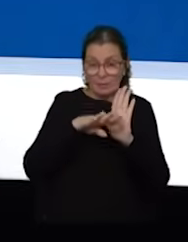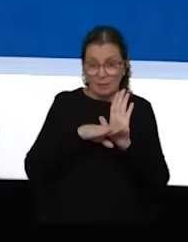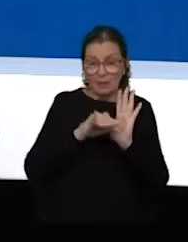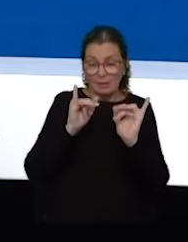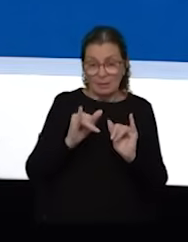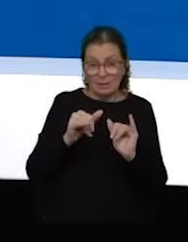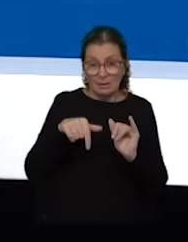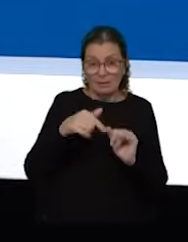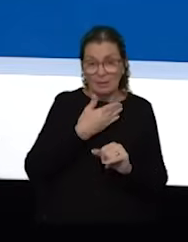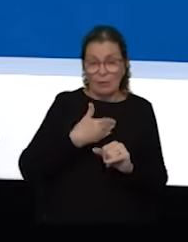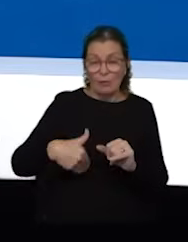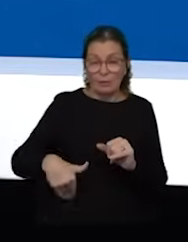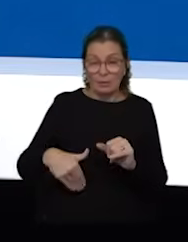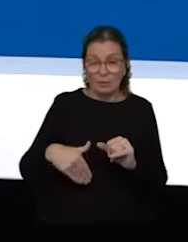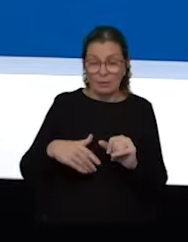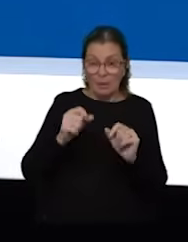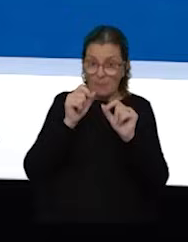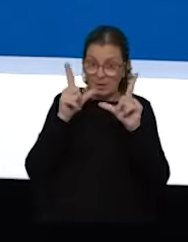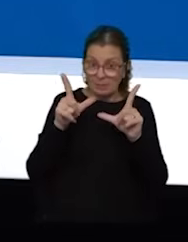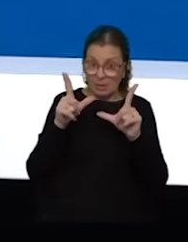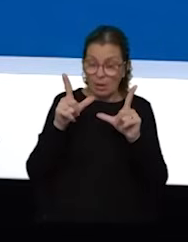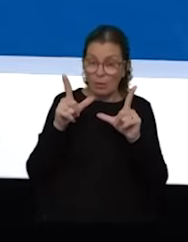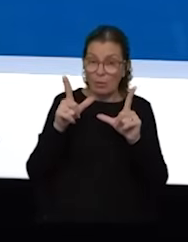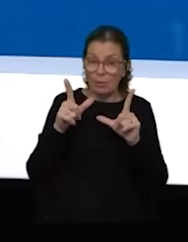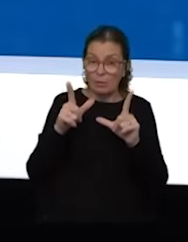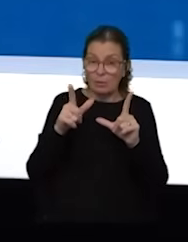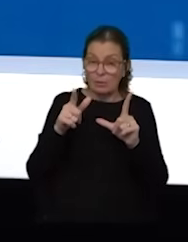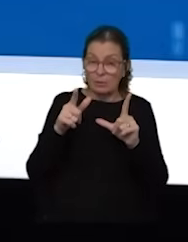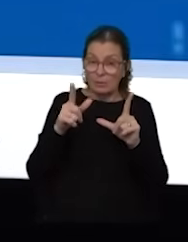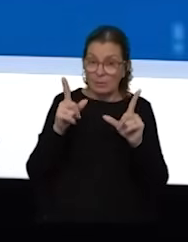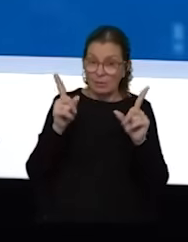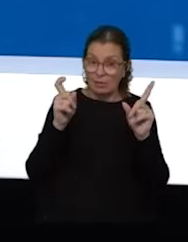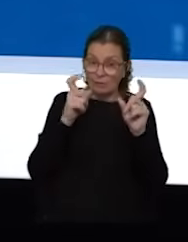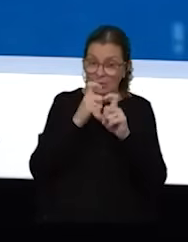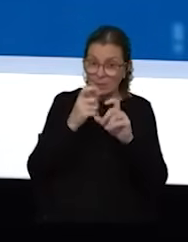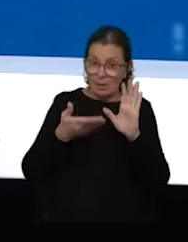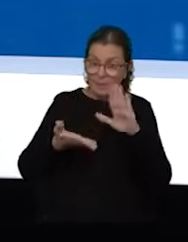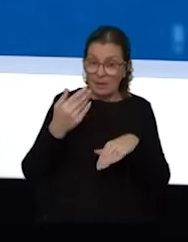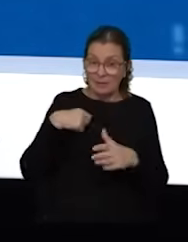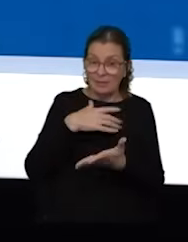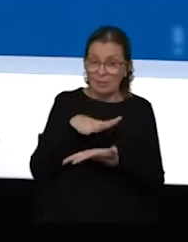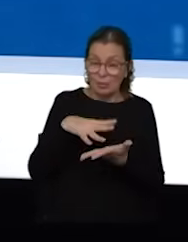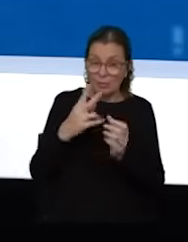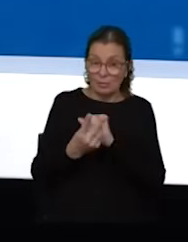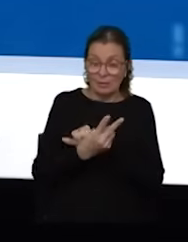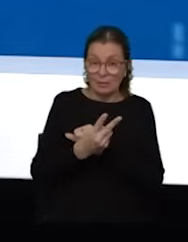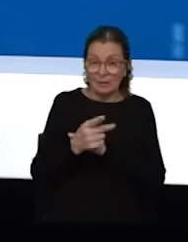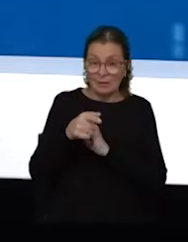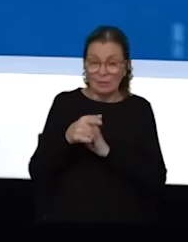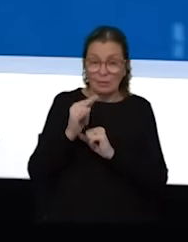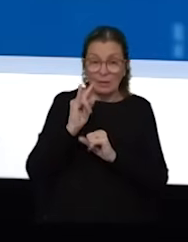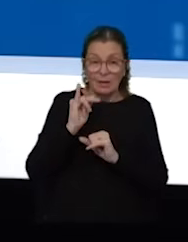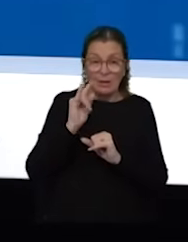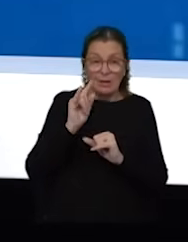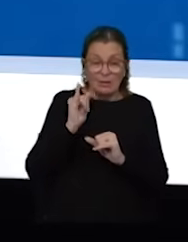se han tomado en este gobierno que han impactado duramente en complejizar aún más la situación de la seguridad y que tien que